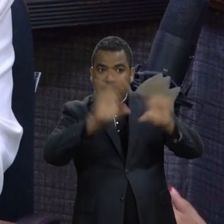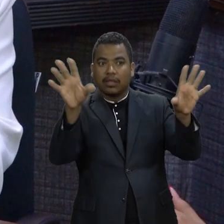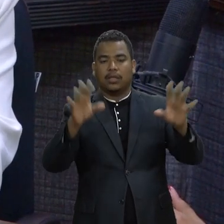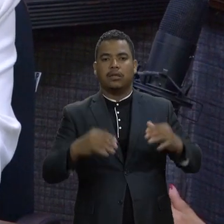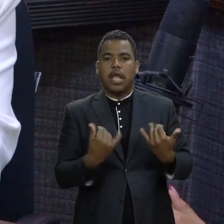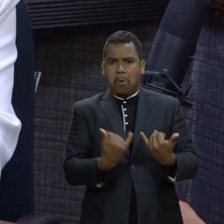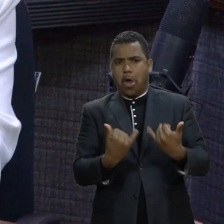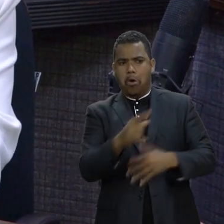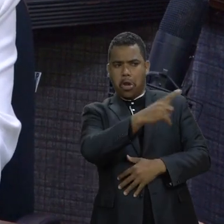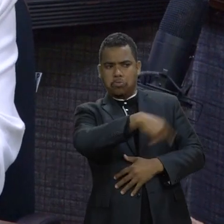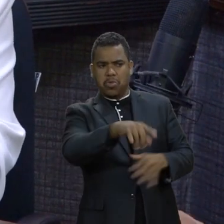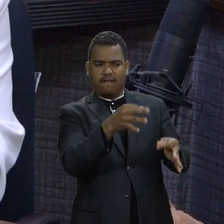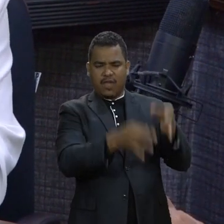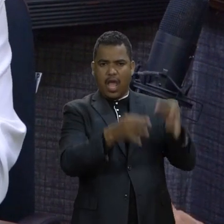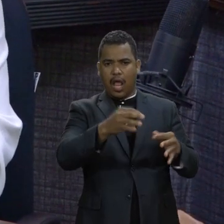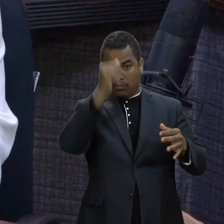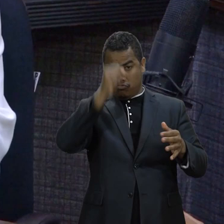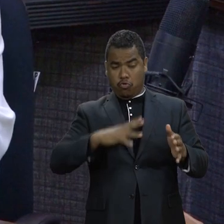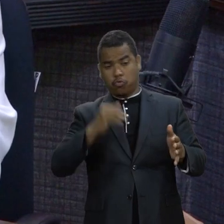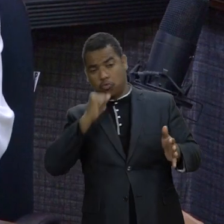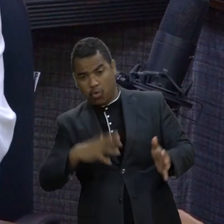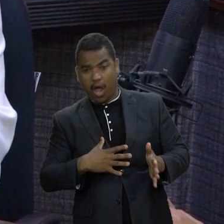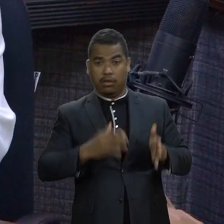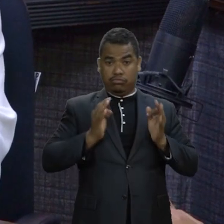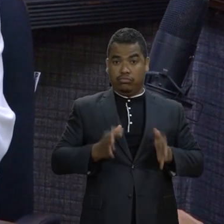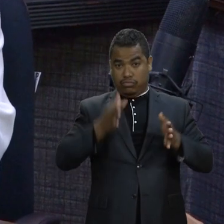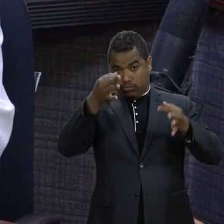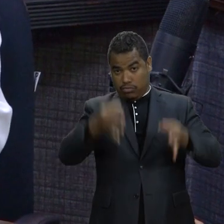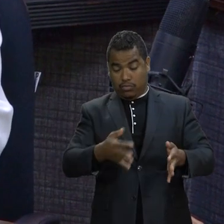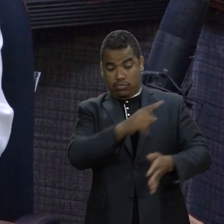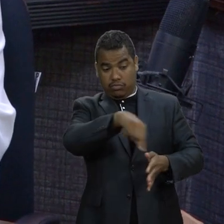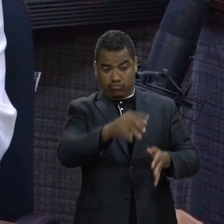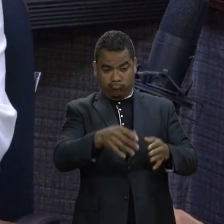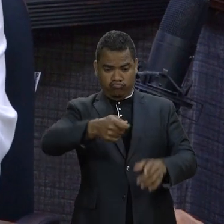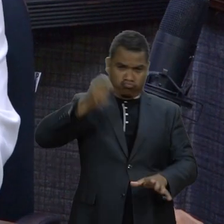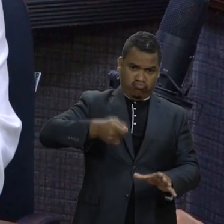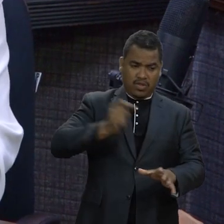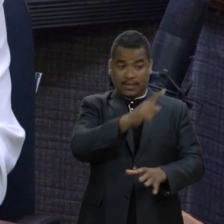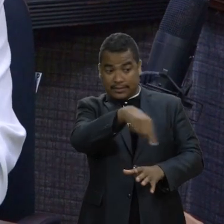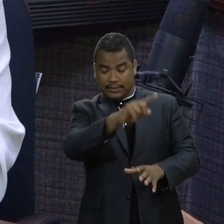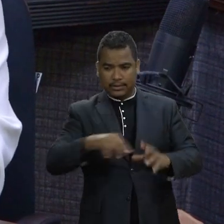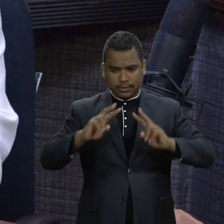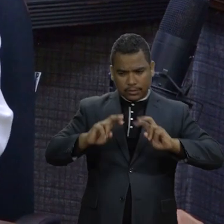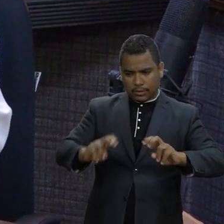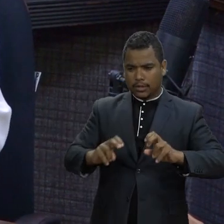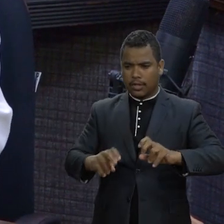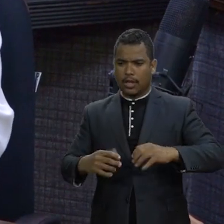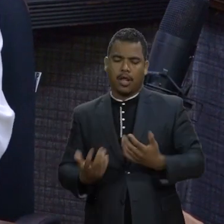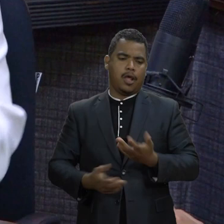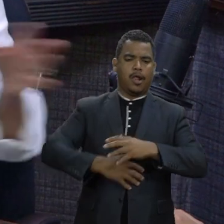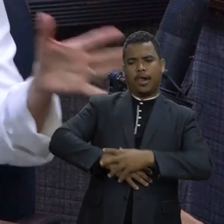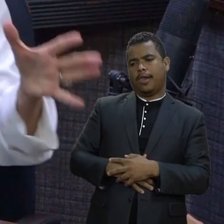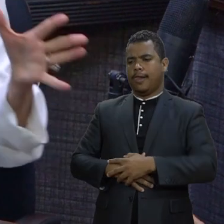sea supervisada, de que la gente tenga un buen ejemplo, porque los buenos ejemplos, así como los malos, los cunden. O sea,